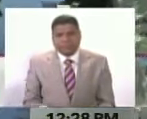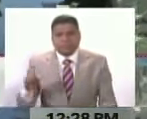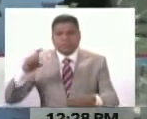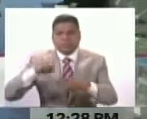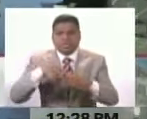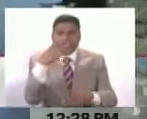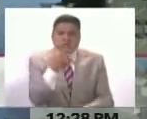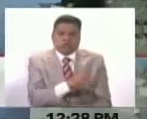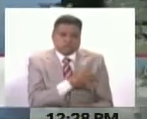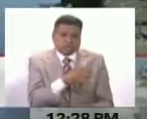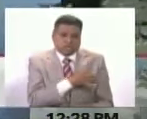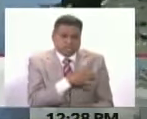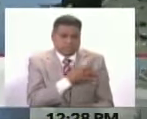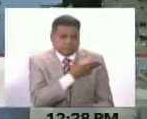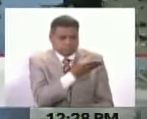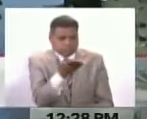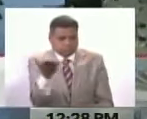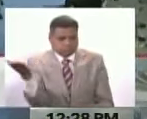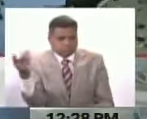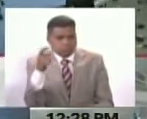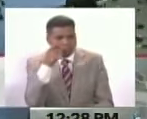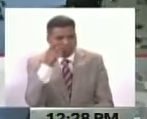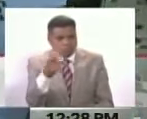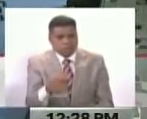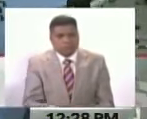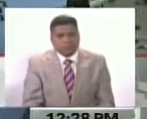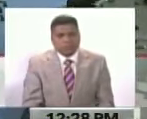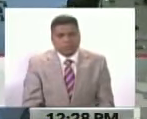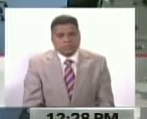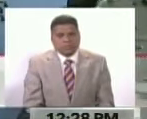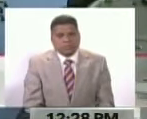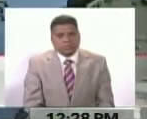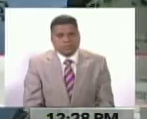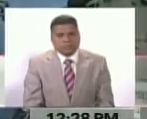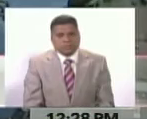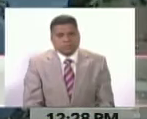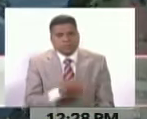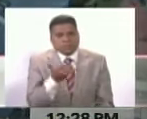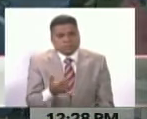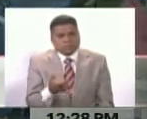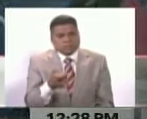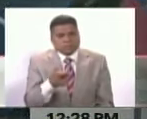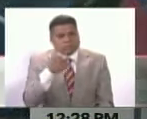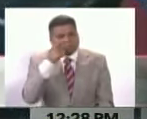civil, que dicho sea de paso es una tautología, la sociedad es civil,